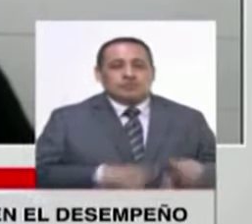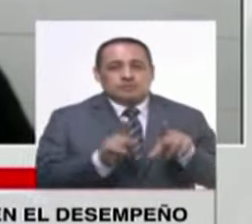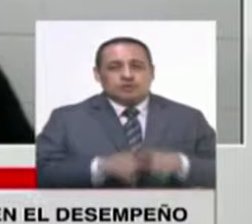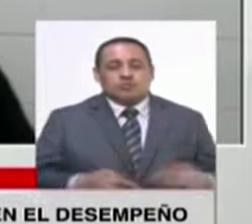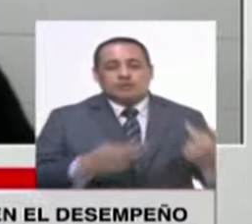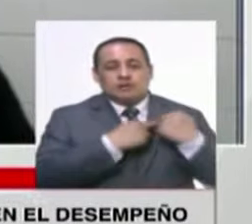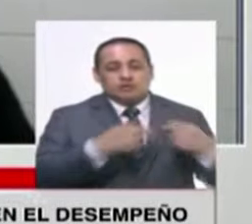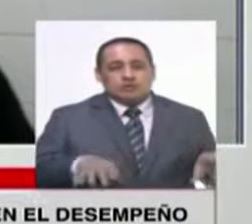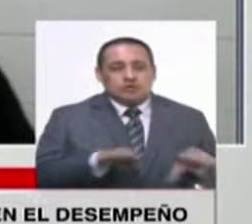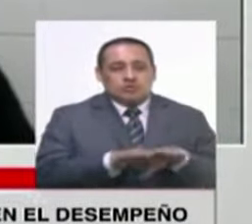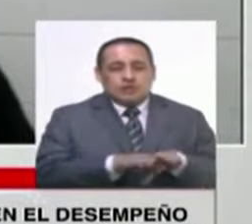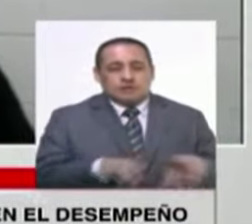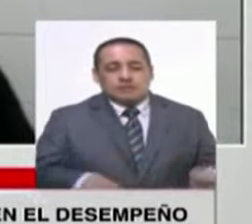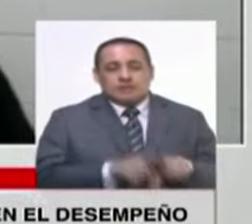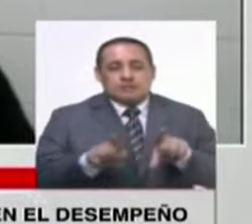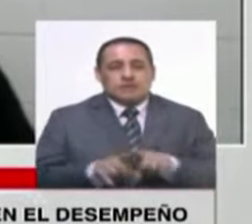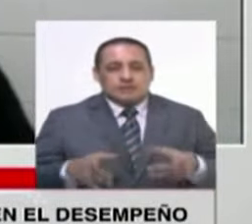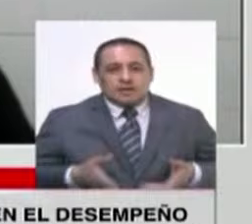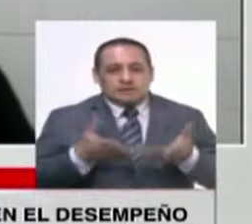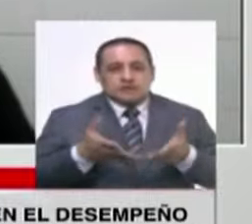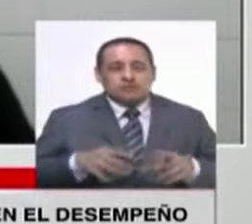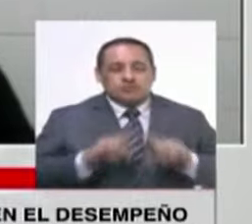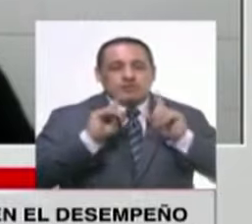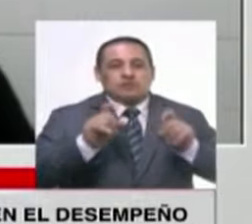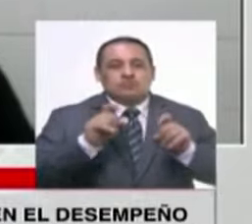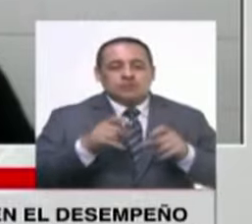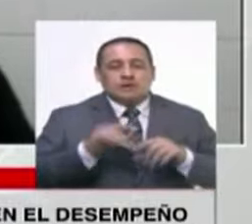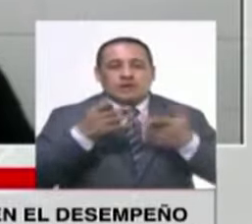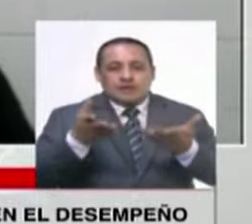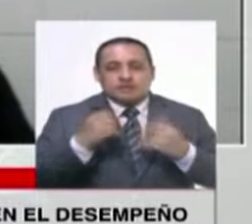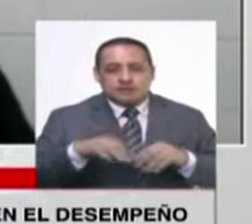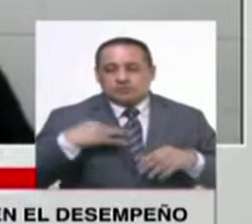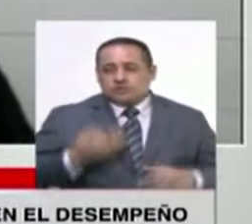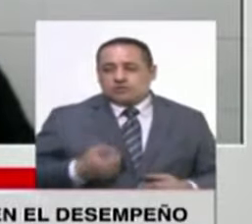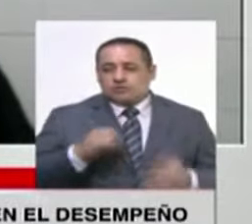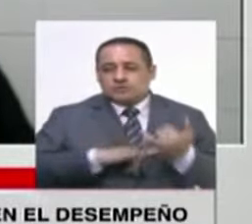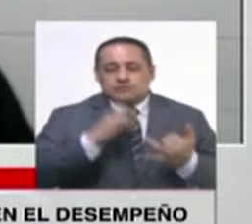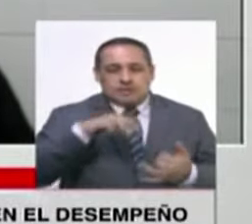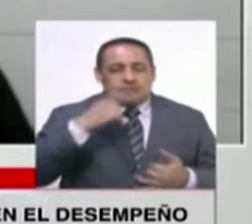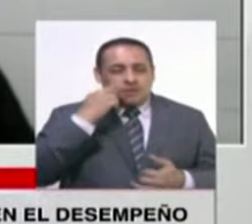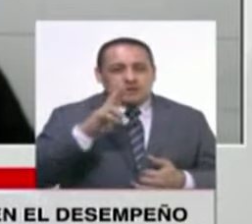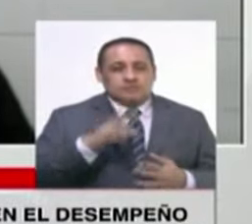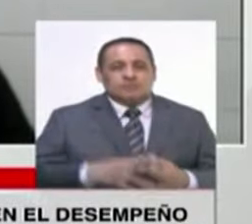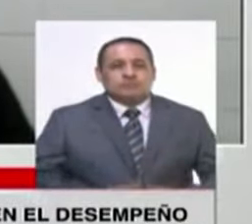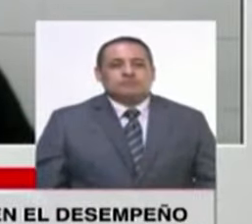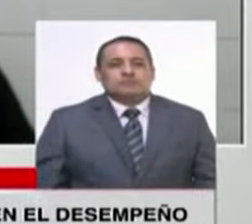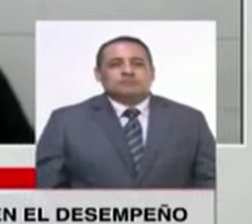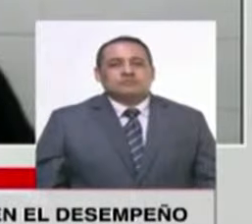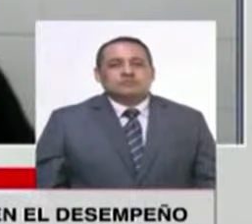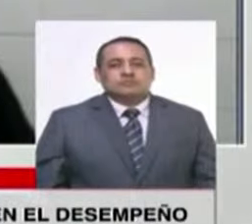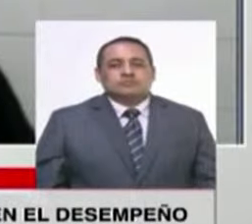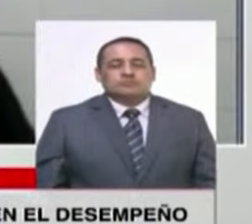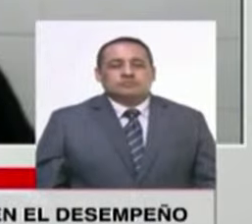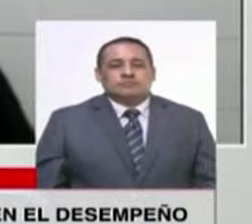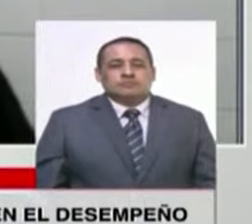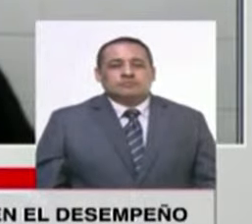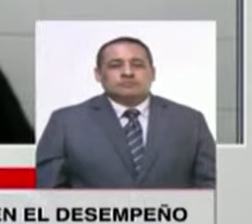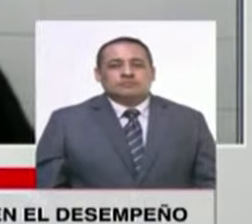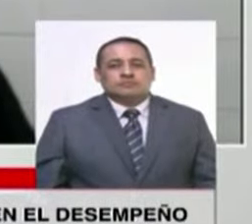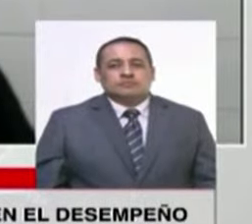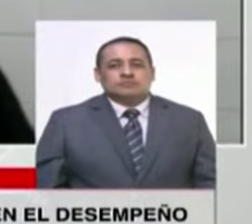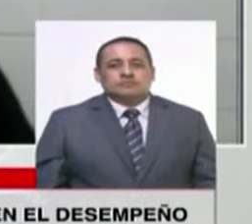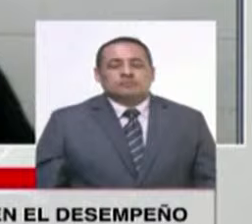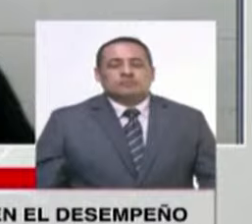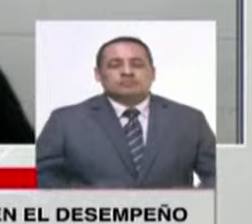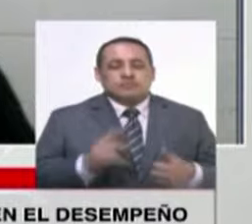obligación a la vez de formular su interrogante al señor Samir Villaverde. Ya, gracias, presidente.